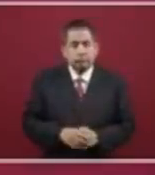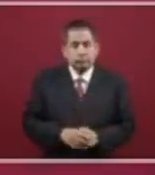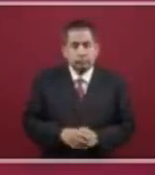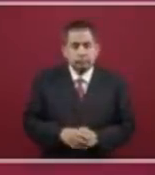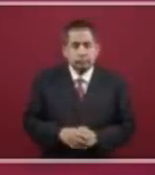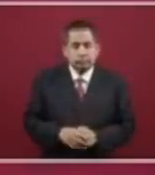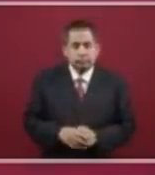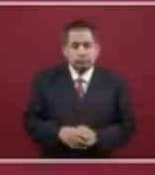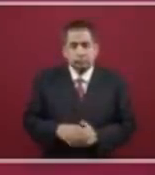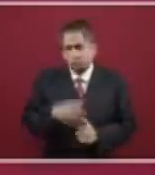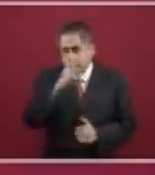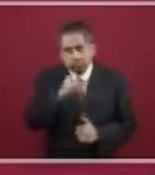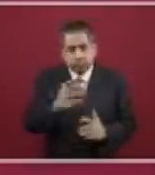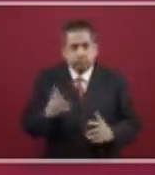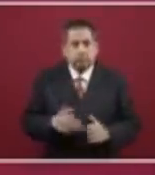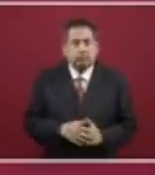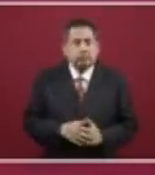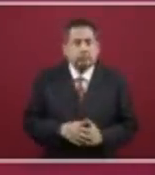No puedo